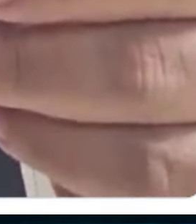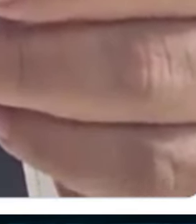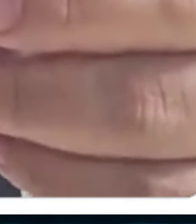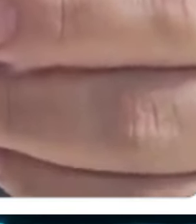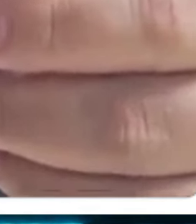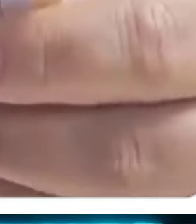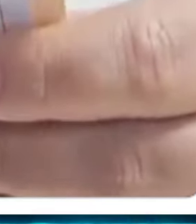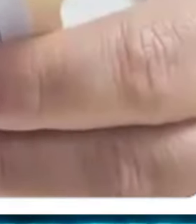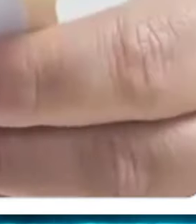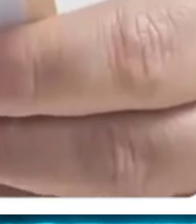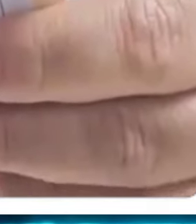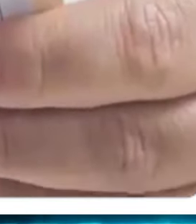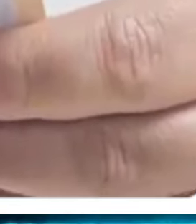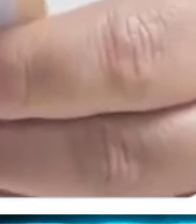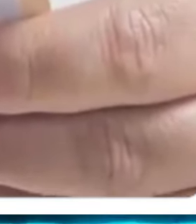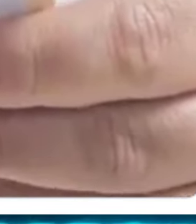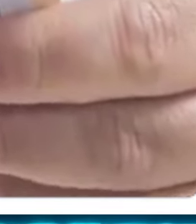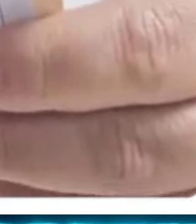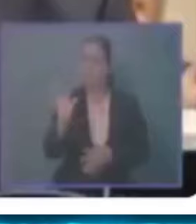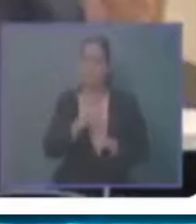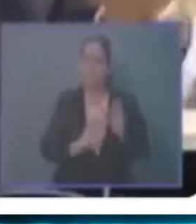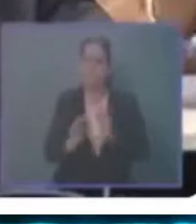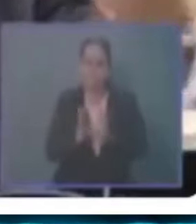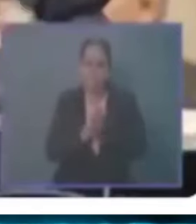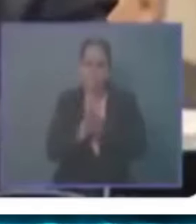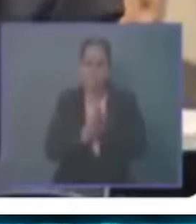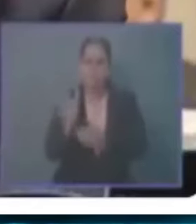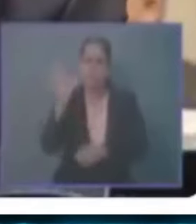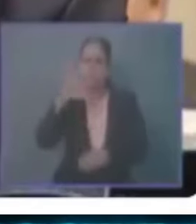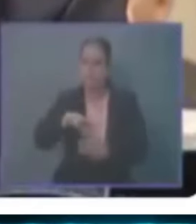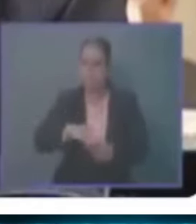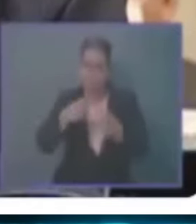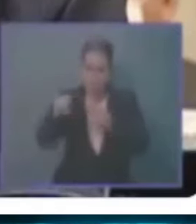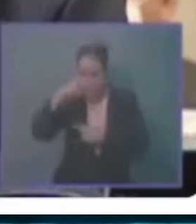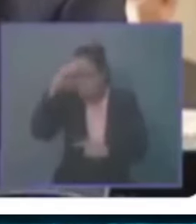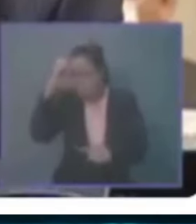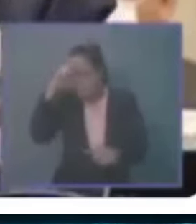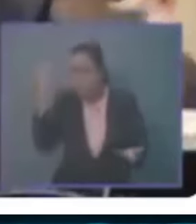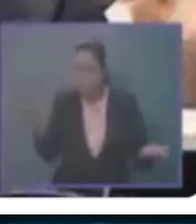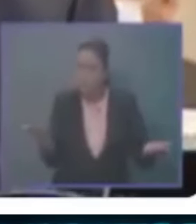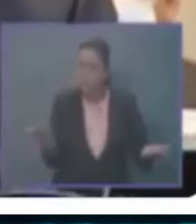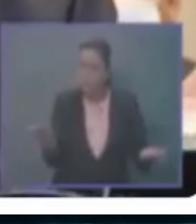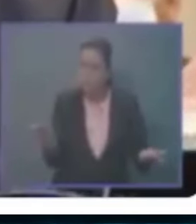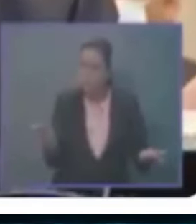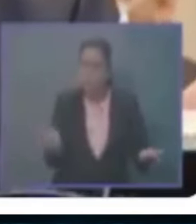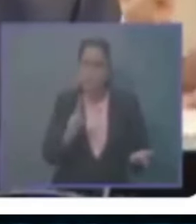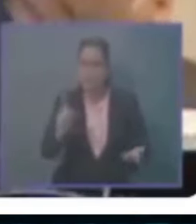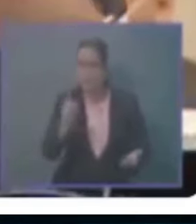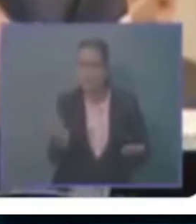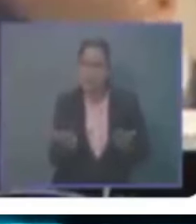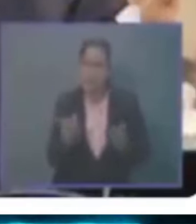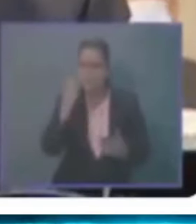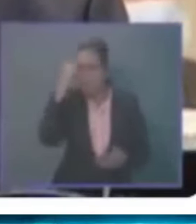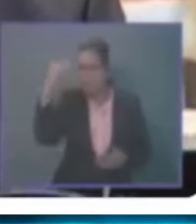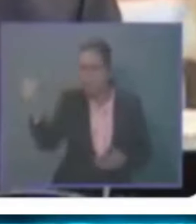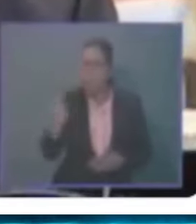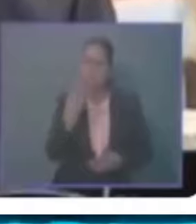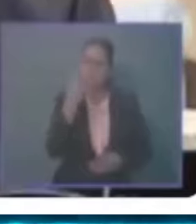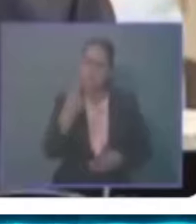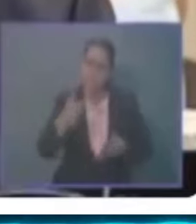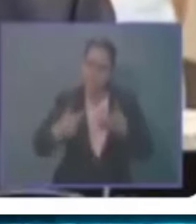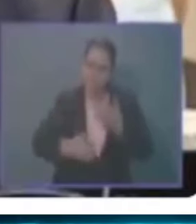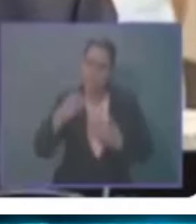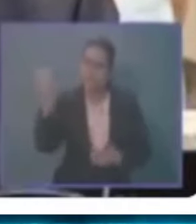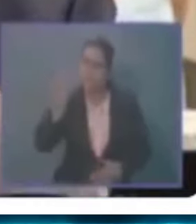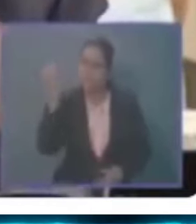esposa e hija. Esta acusación se enmarca dentro de una serie de acciones emprendidas por la FGR para combatir la corrupción